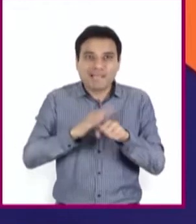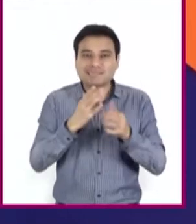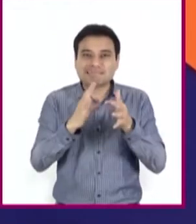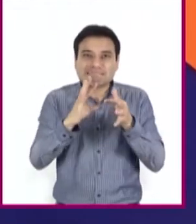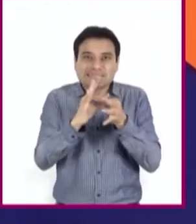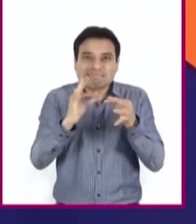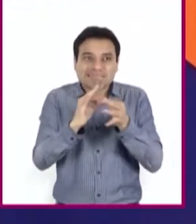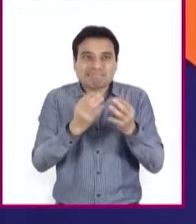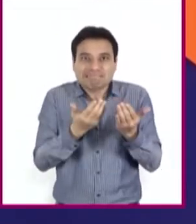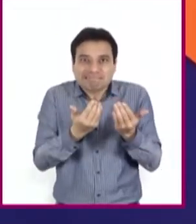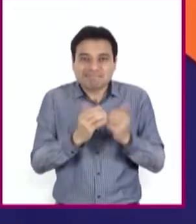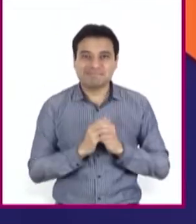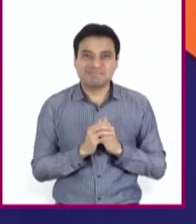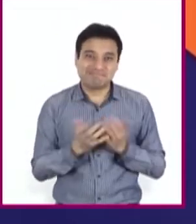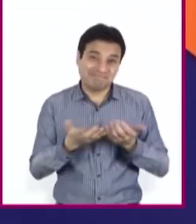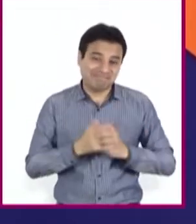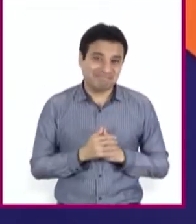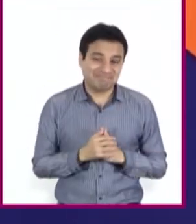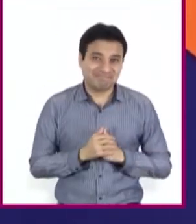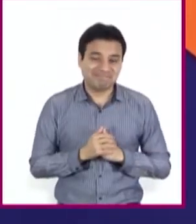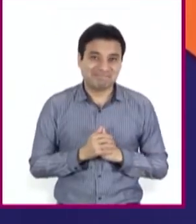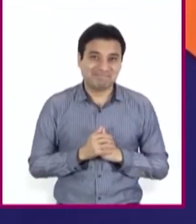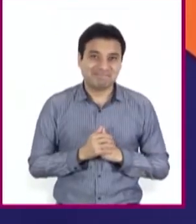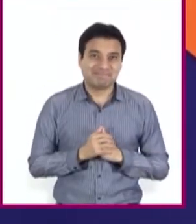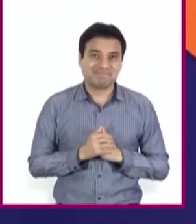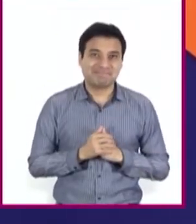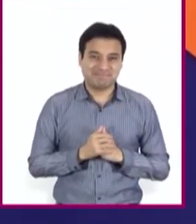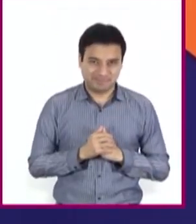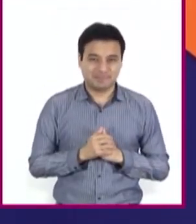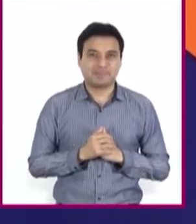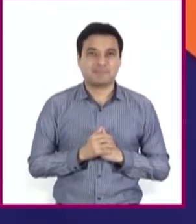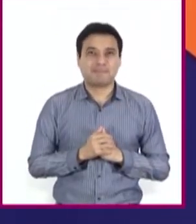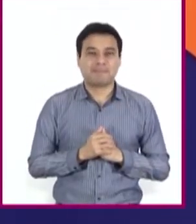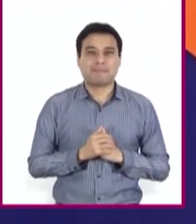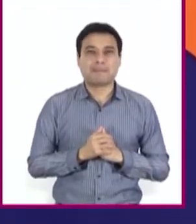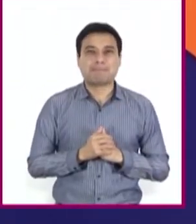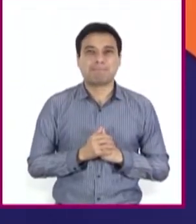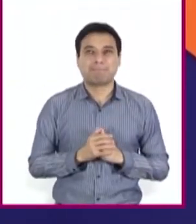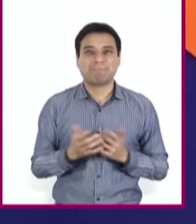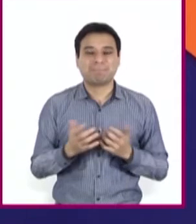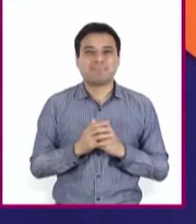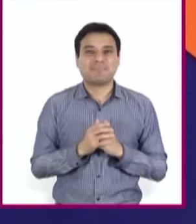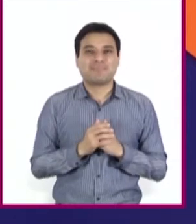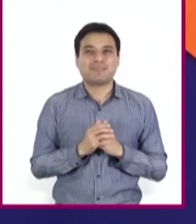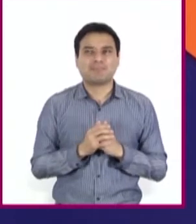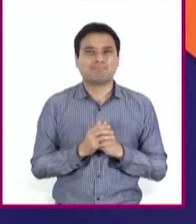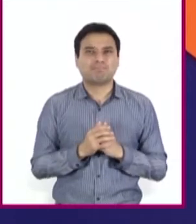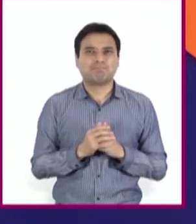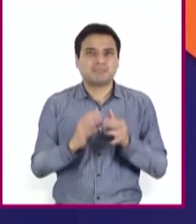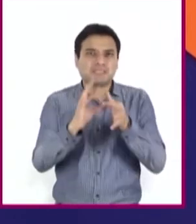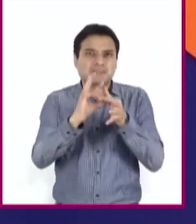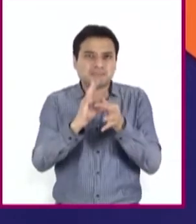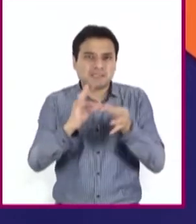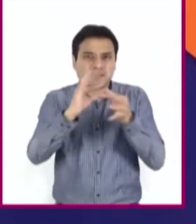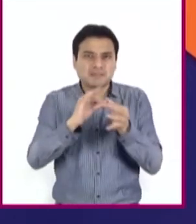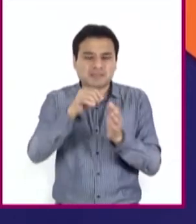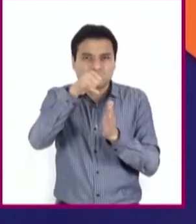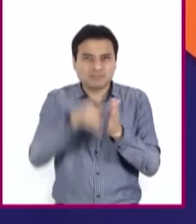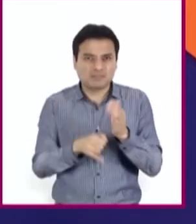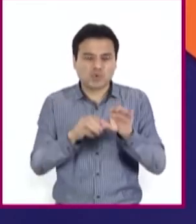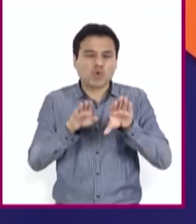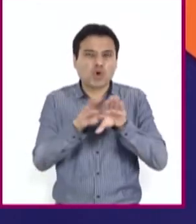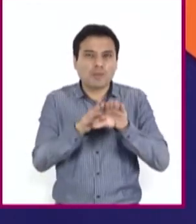este tema. La explicación o aclaración de los detalles la responderemos haciéndonos la